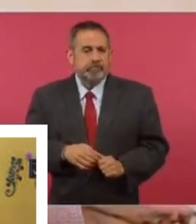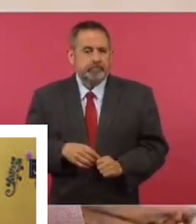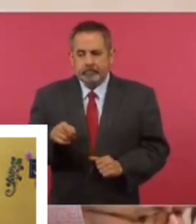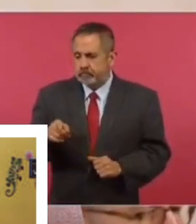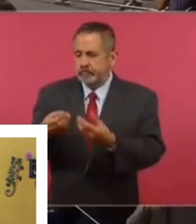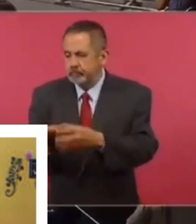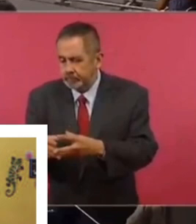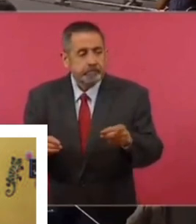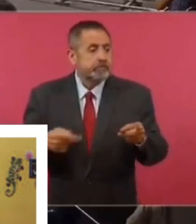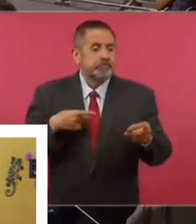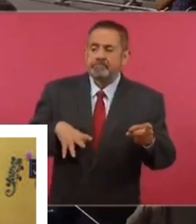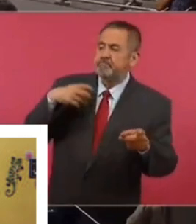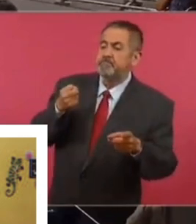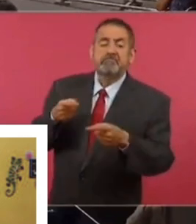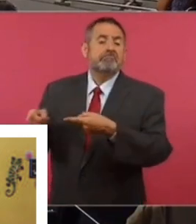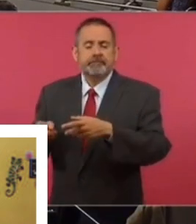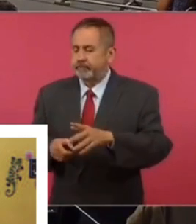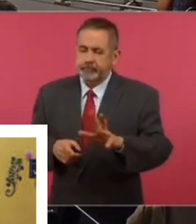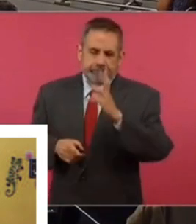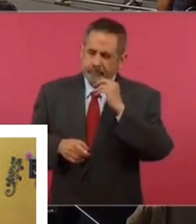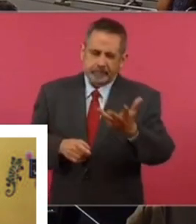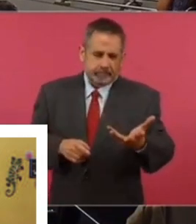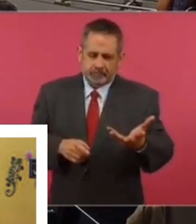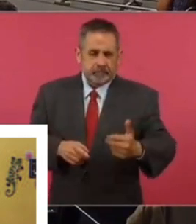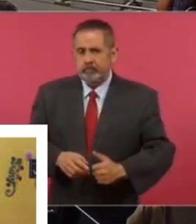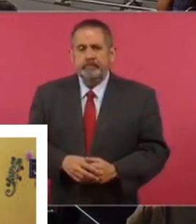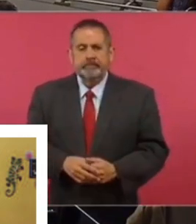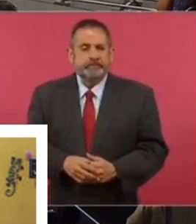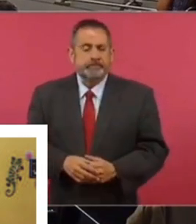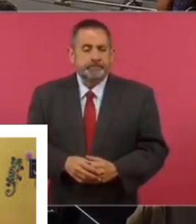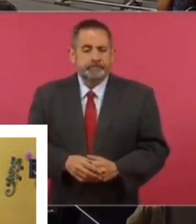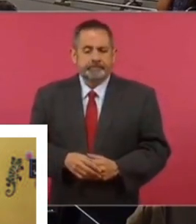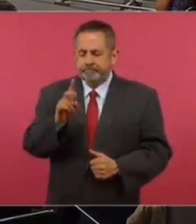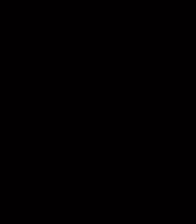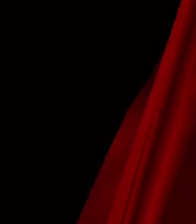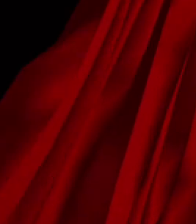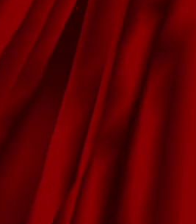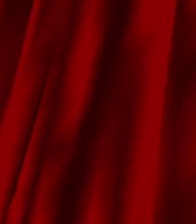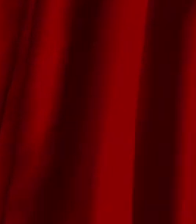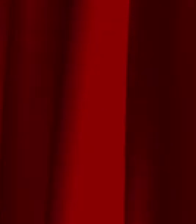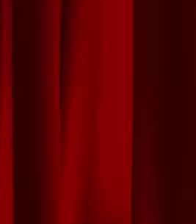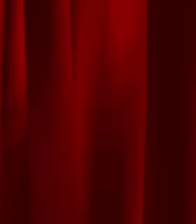esta situación tan triste y lastimosa.